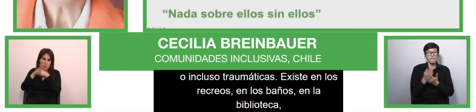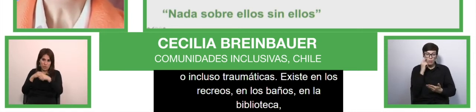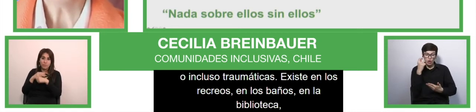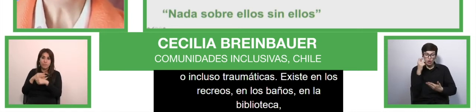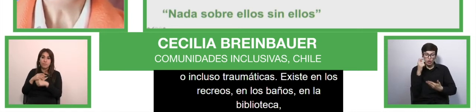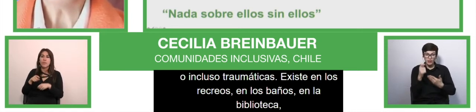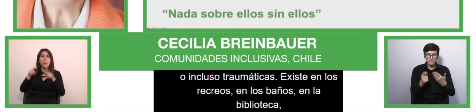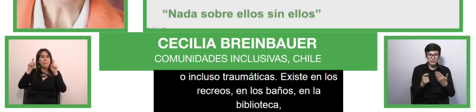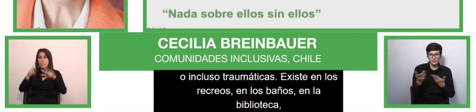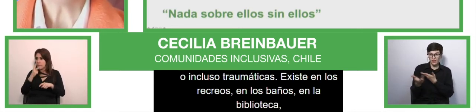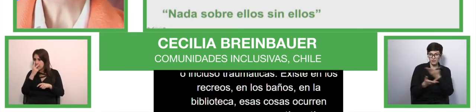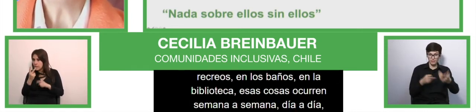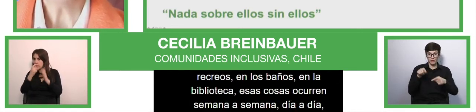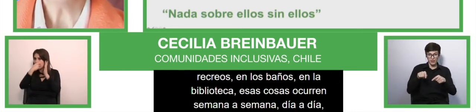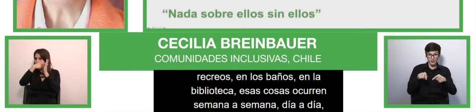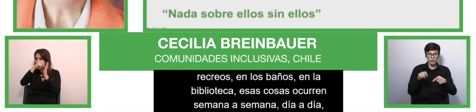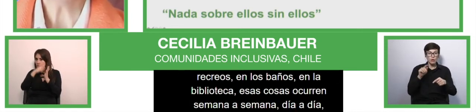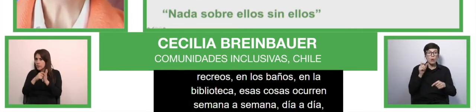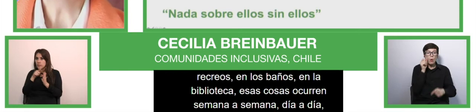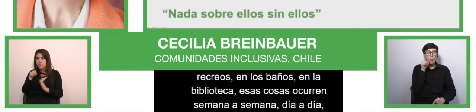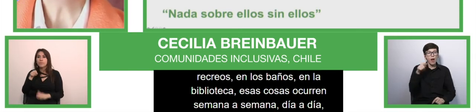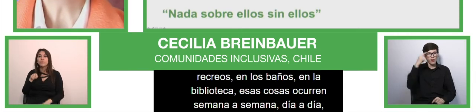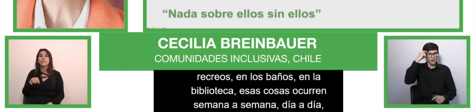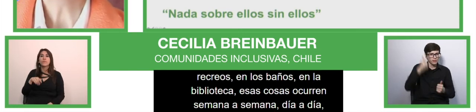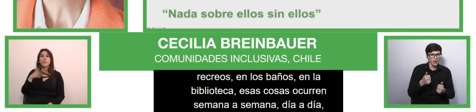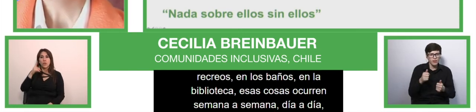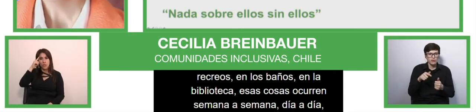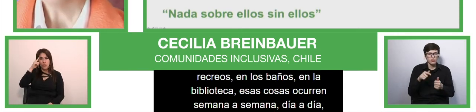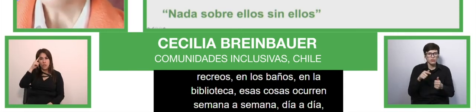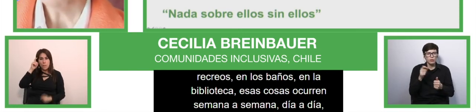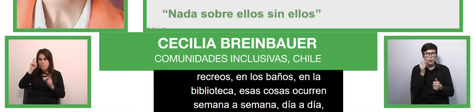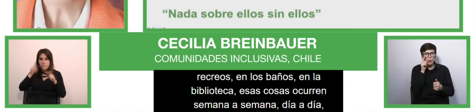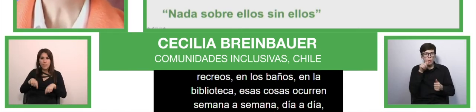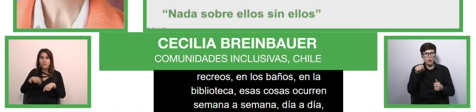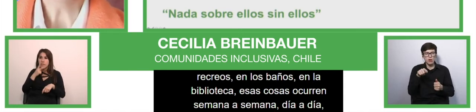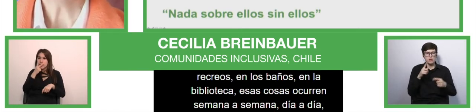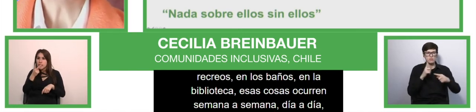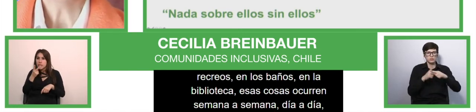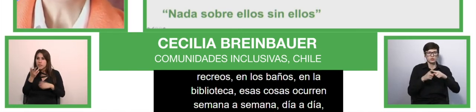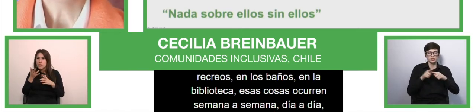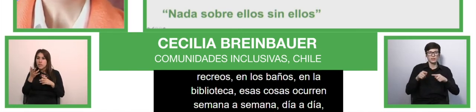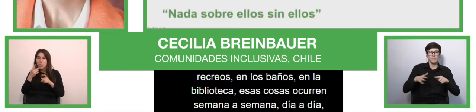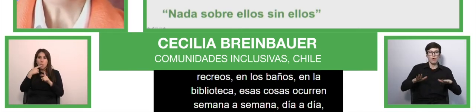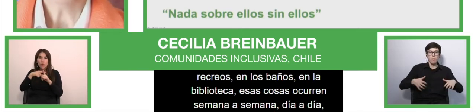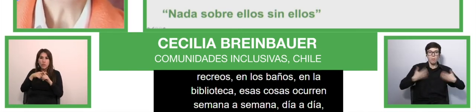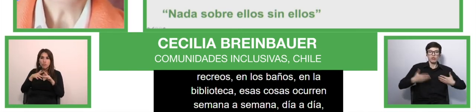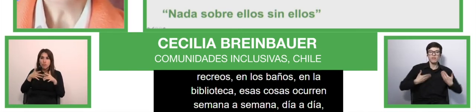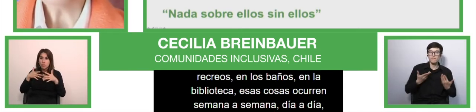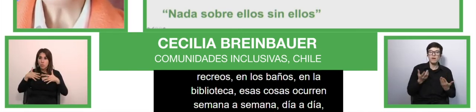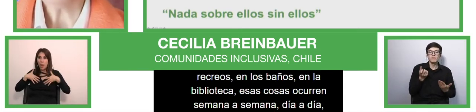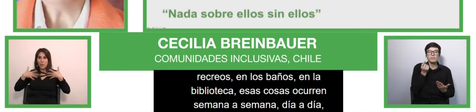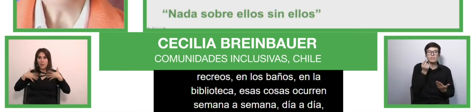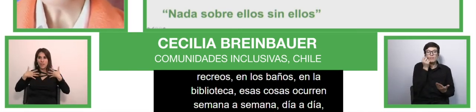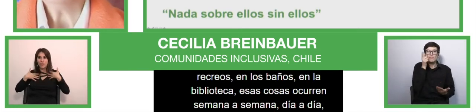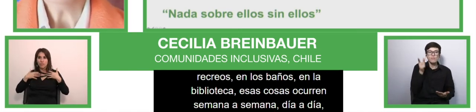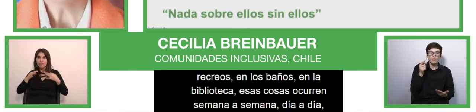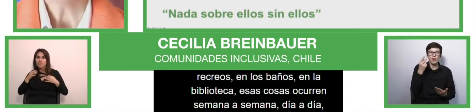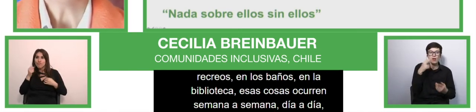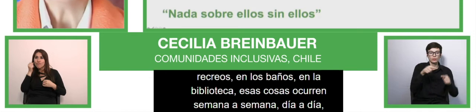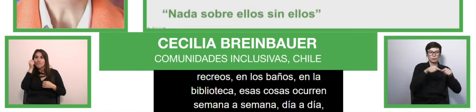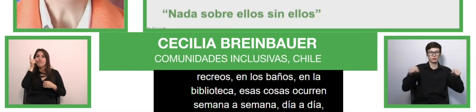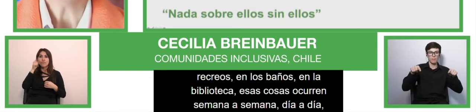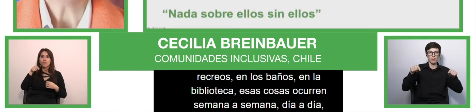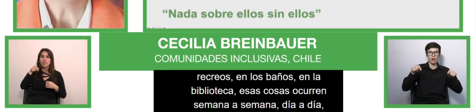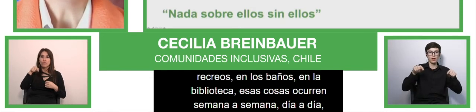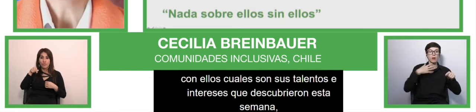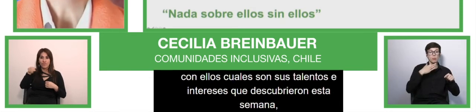talentos y sus intereses que descubrieron esa semana qué apoyos les sirvieron los talentos y los intereses van cambiando